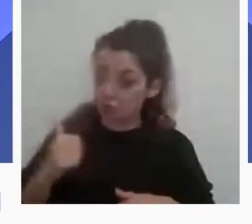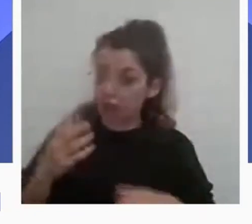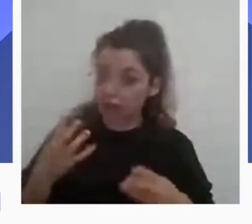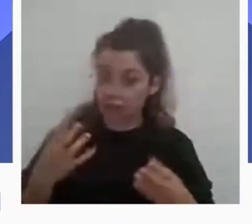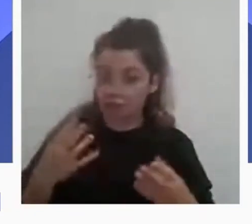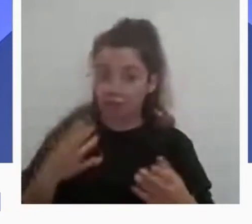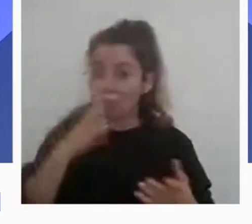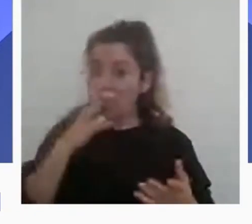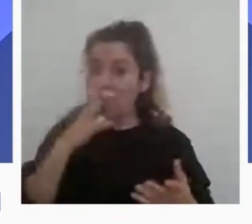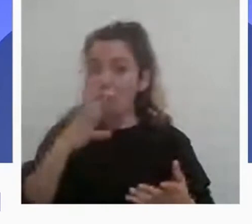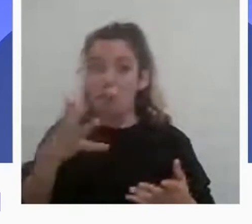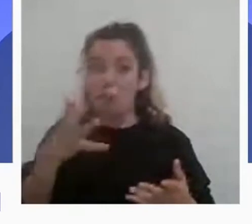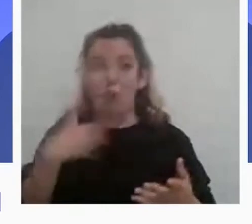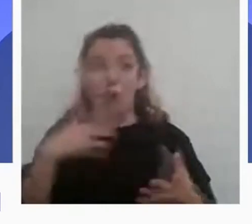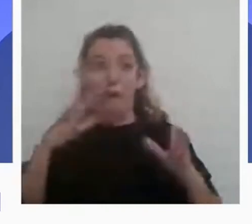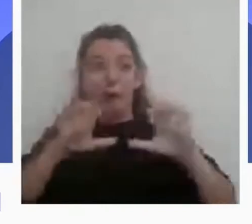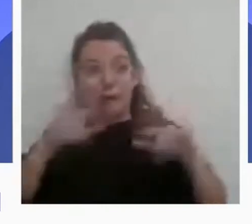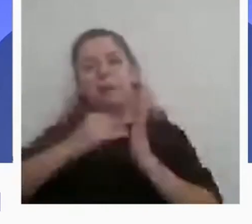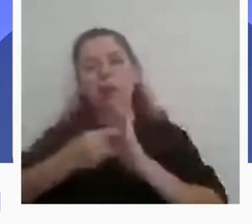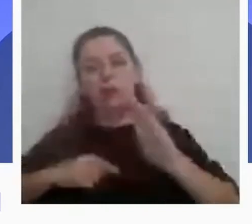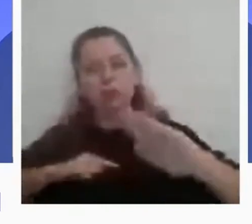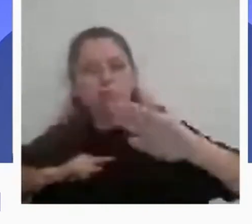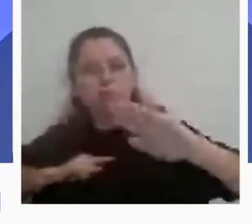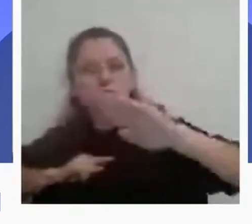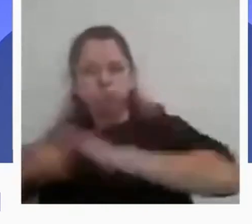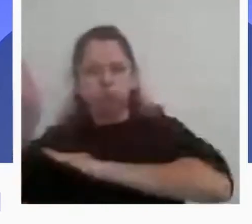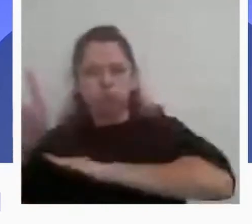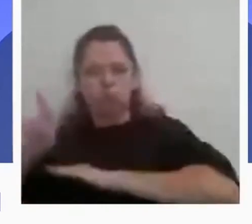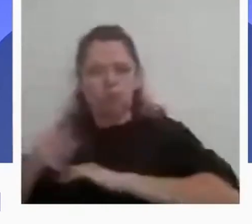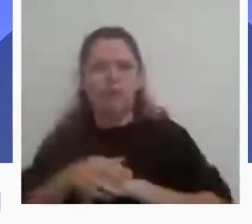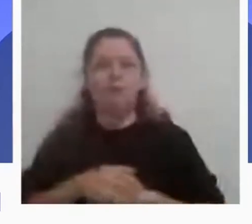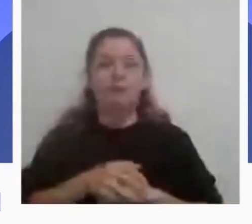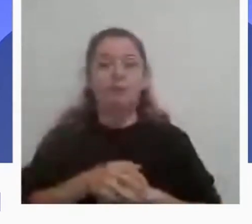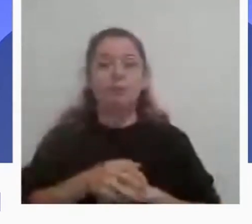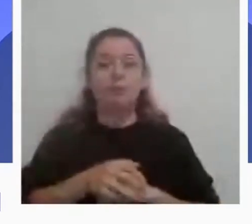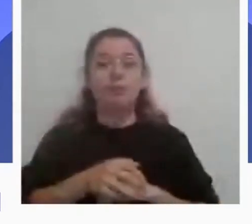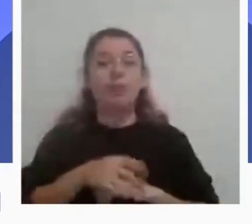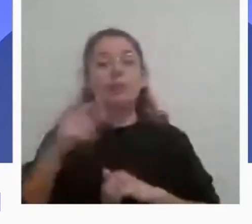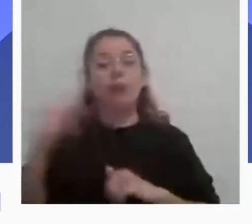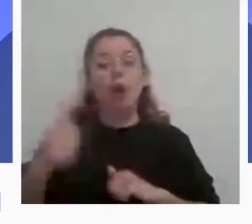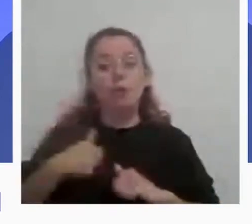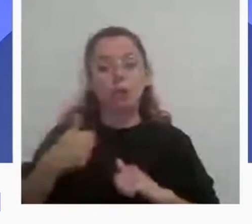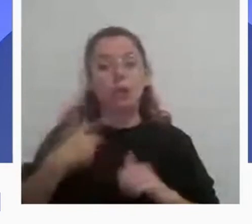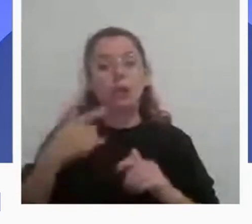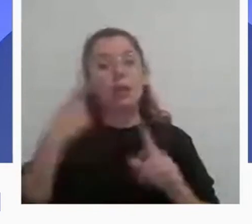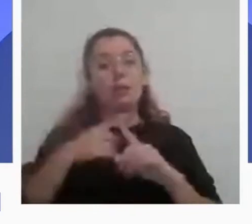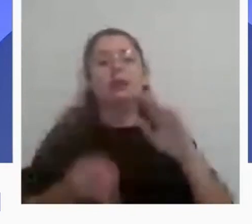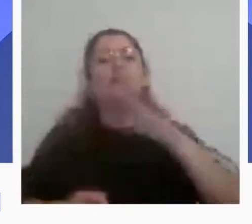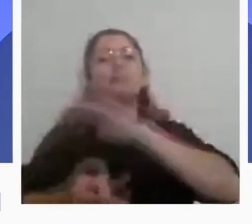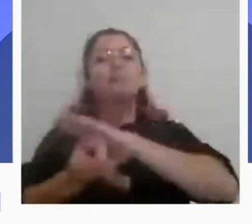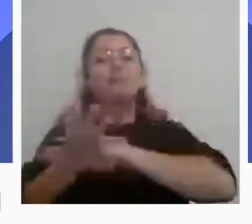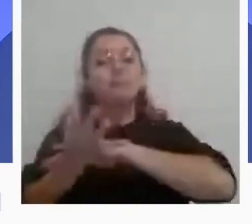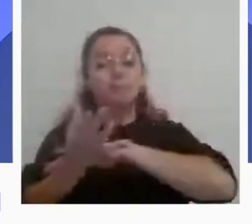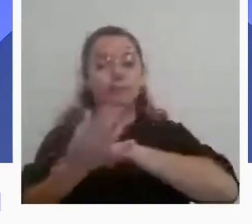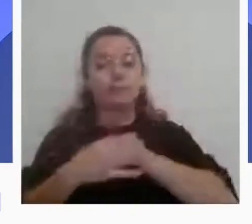hemos acelerado en procesos que nunca hubiéramos imaginado, y también ha dado oportunidad seguramente de la creación, ¿no? de algo